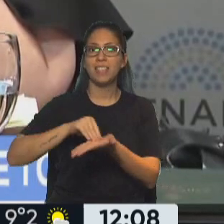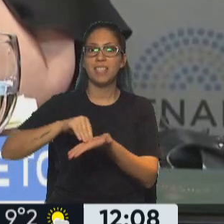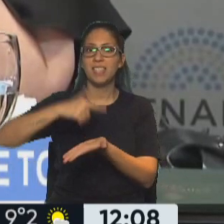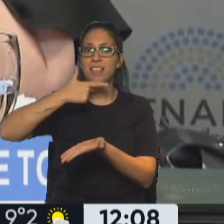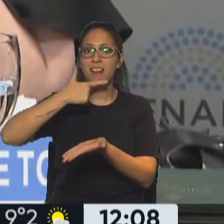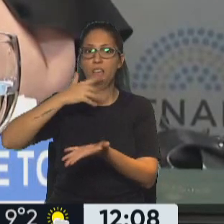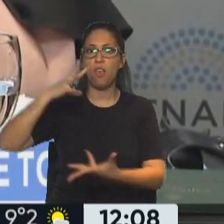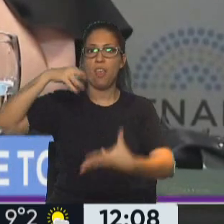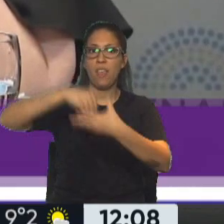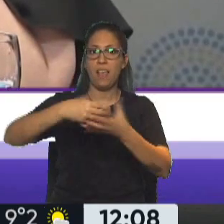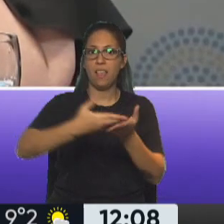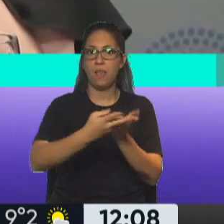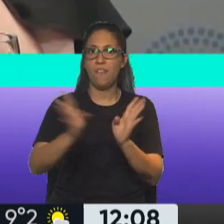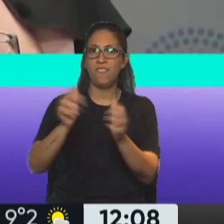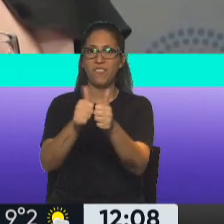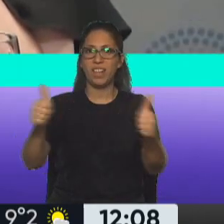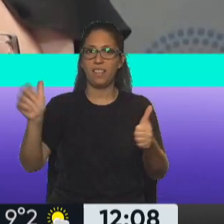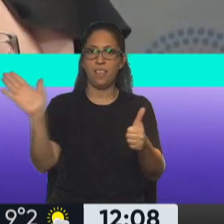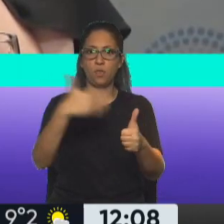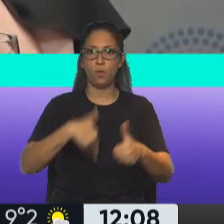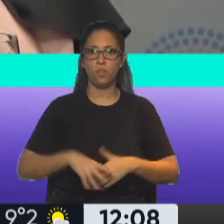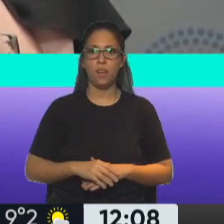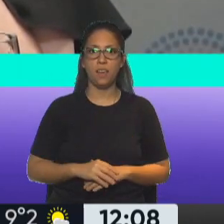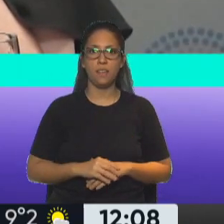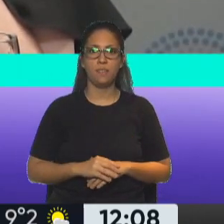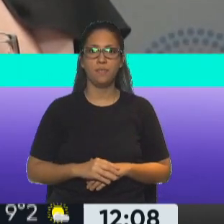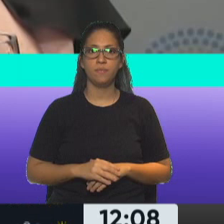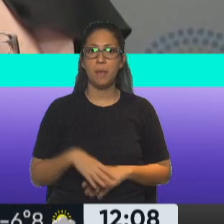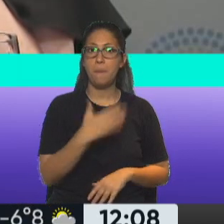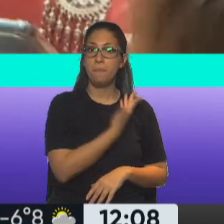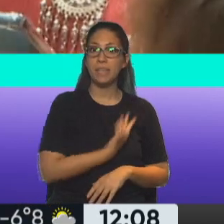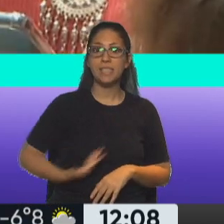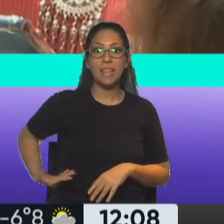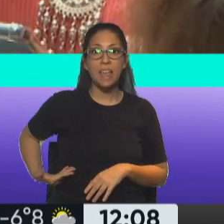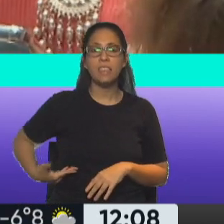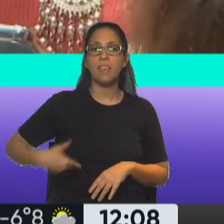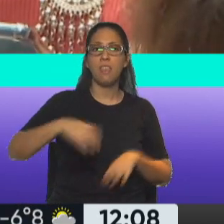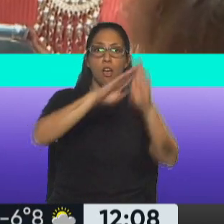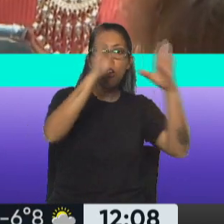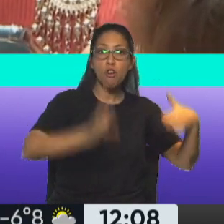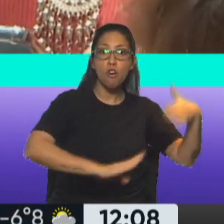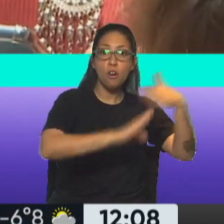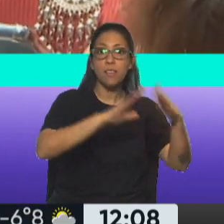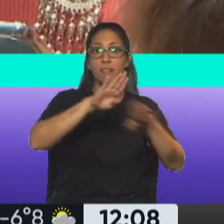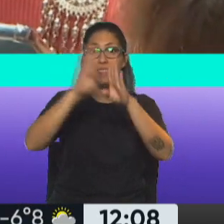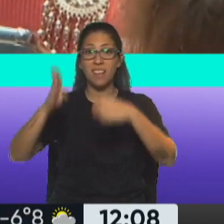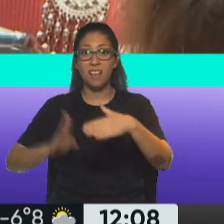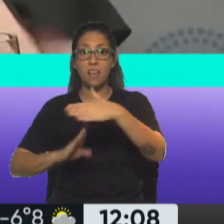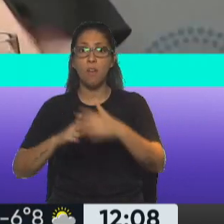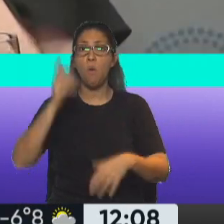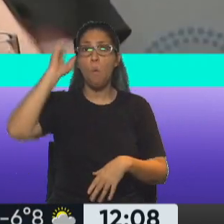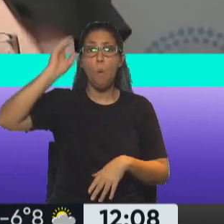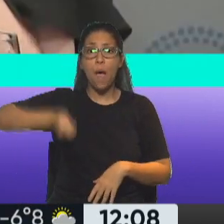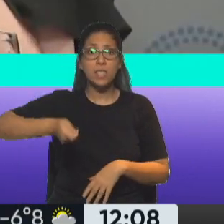el interbloque del Frente de Todos. El presidente de la Corte y el presidente del Consejo de la Magistratura es juez y